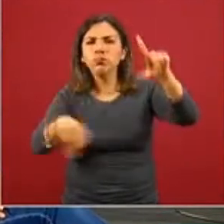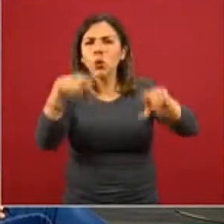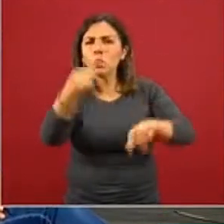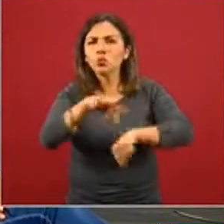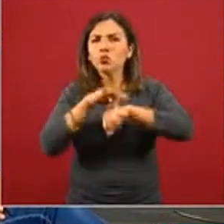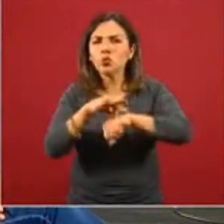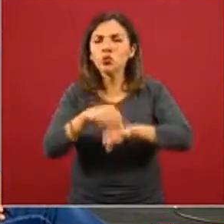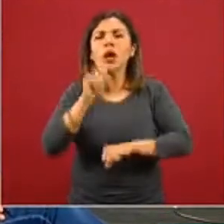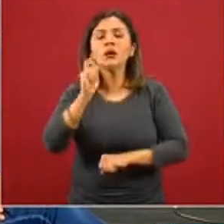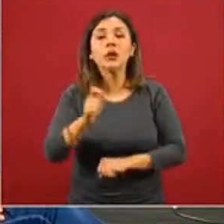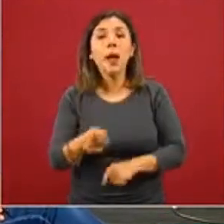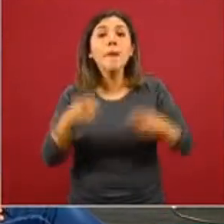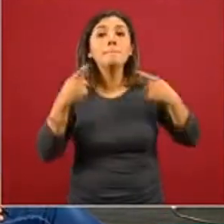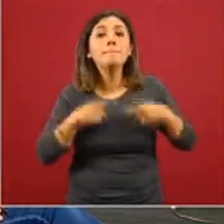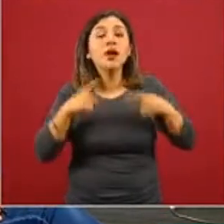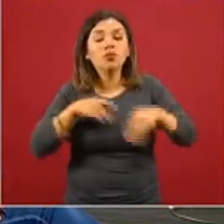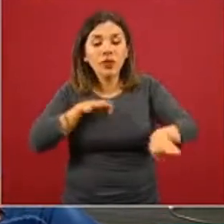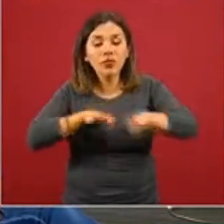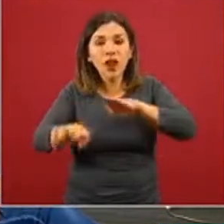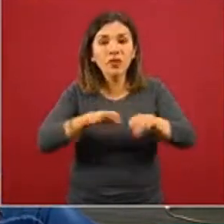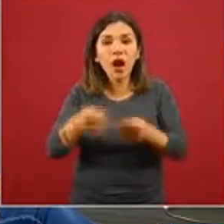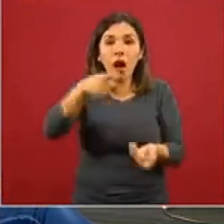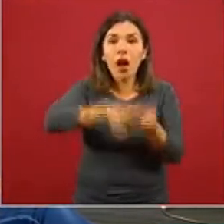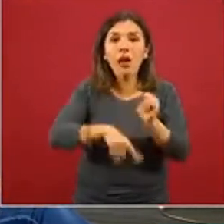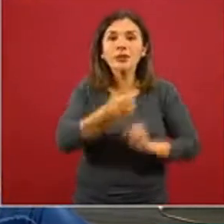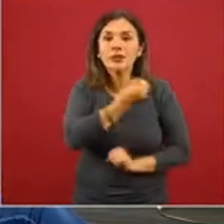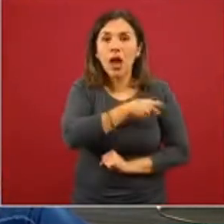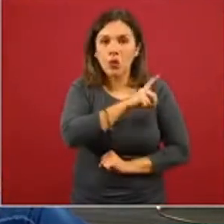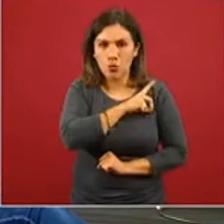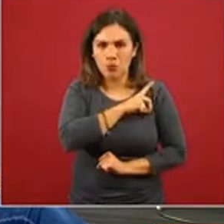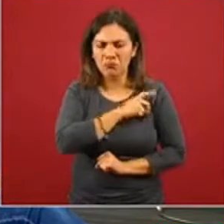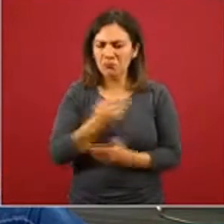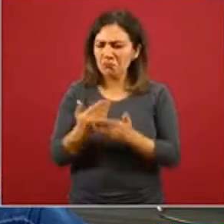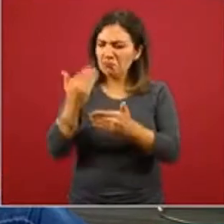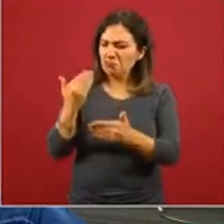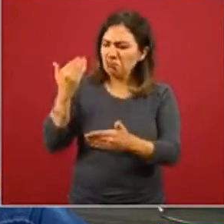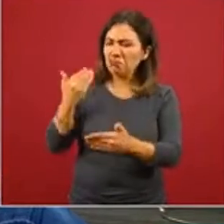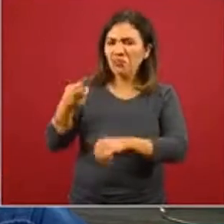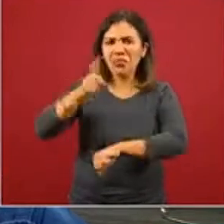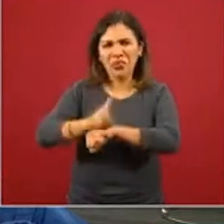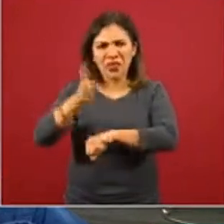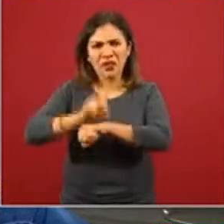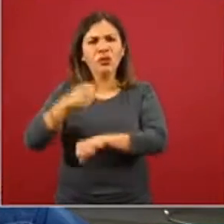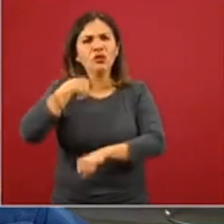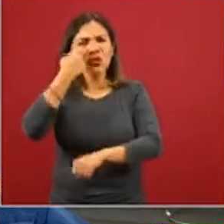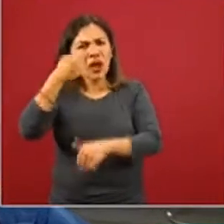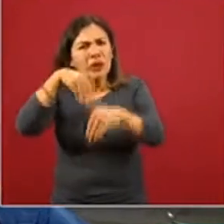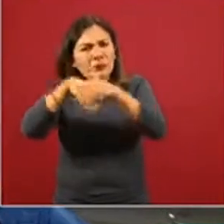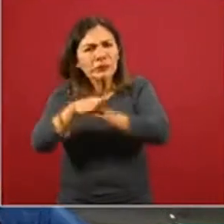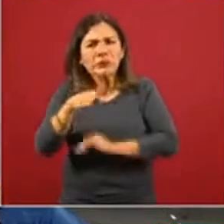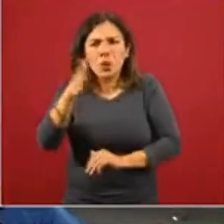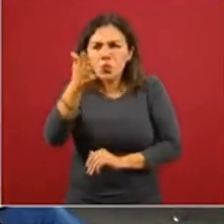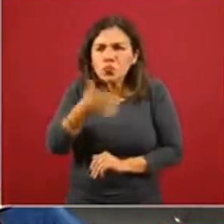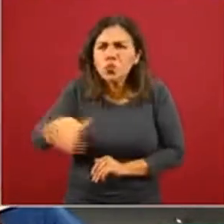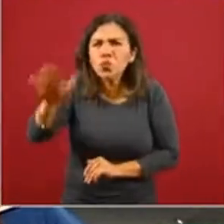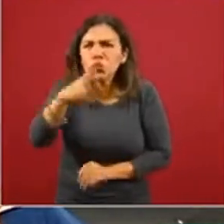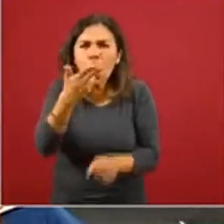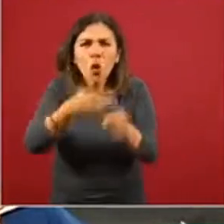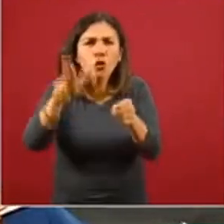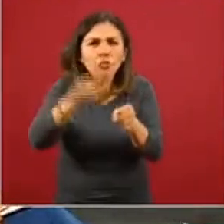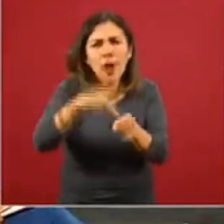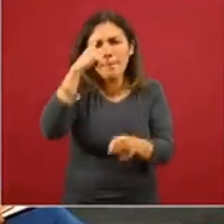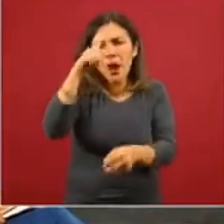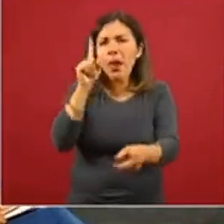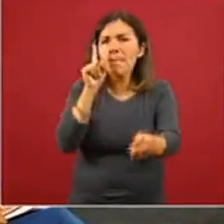que ver con el personal de salud. En los últimos días yo intenté meterme a las entrañas de los hospitales